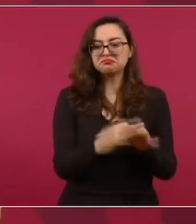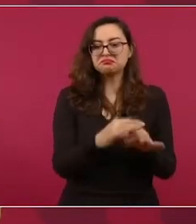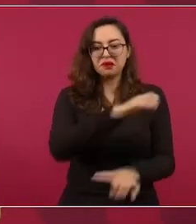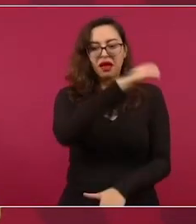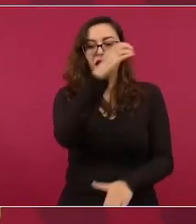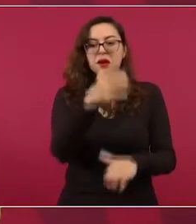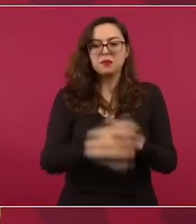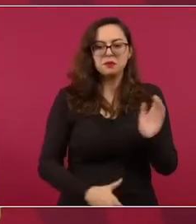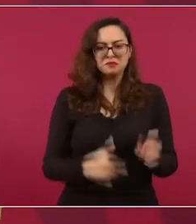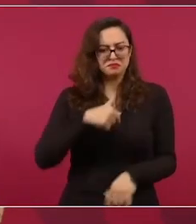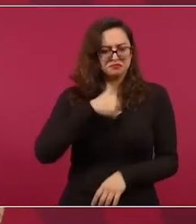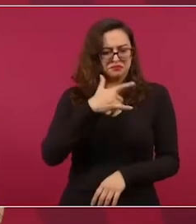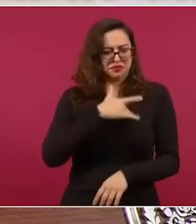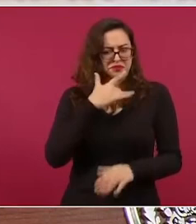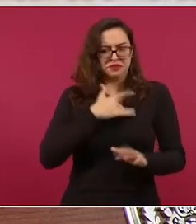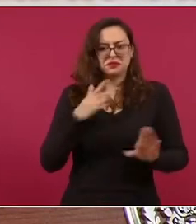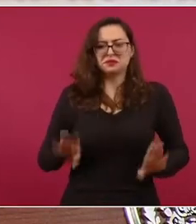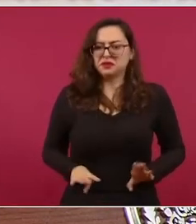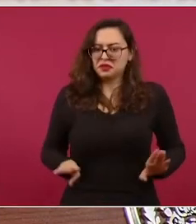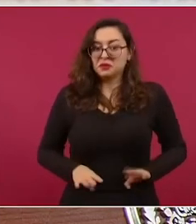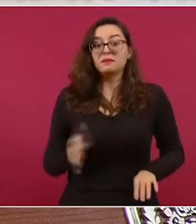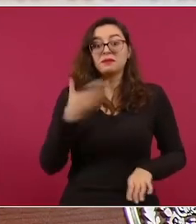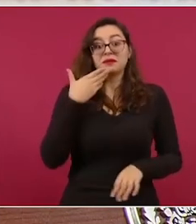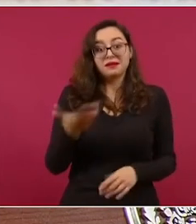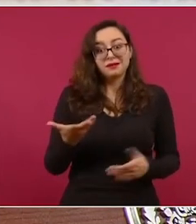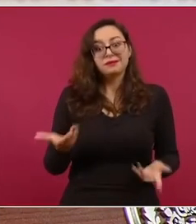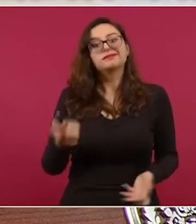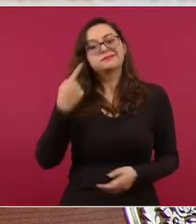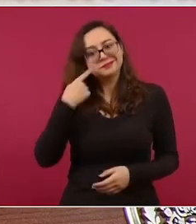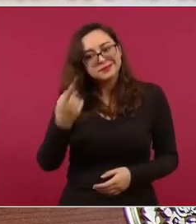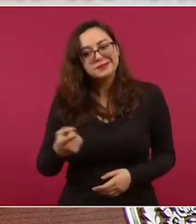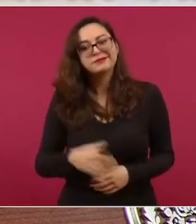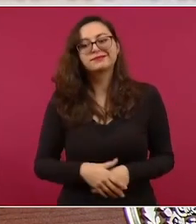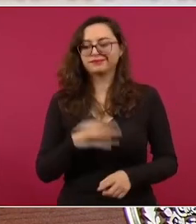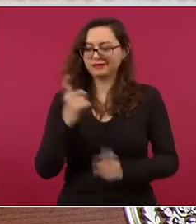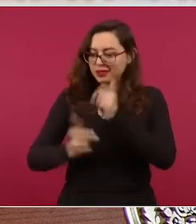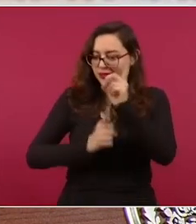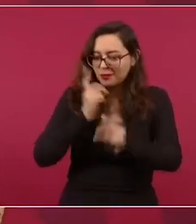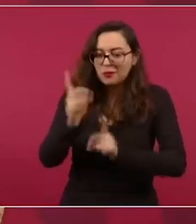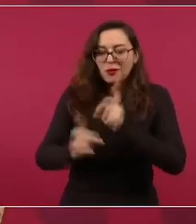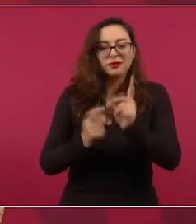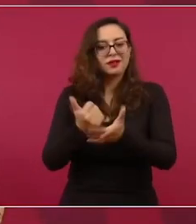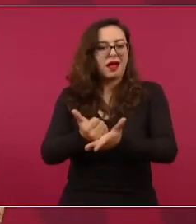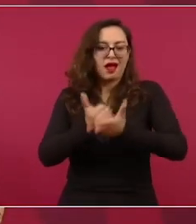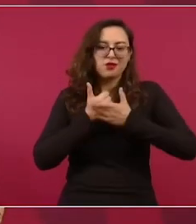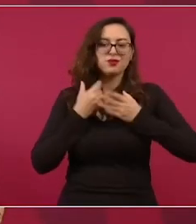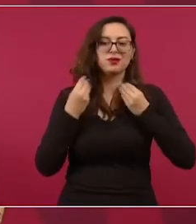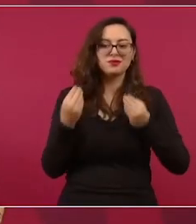bien, ayuda al deporte, ayuda a caminar,